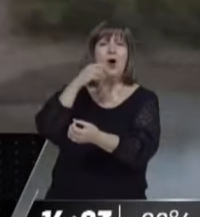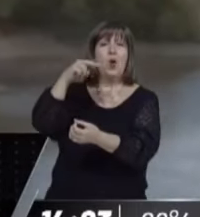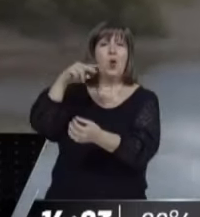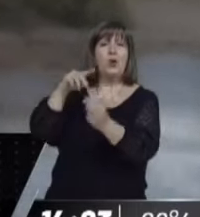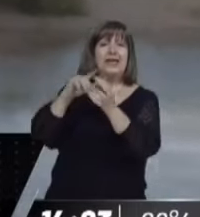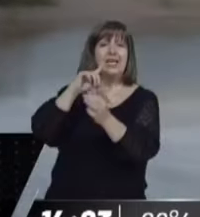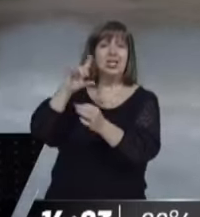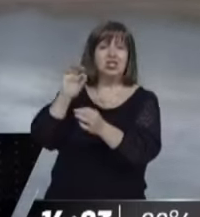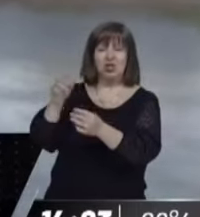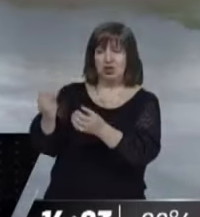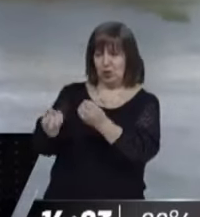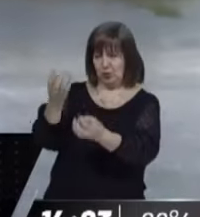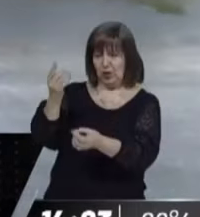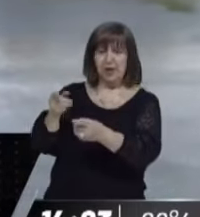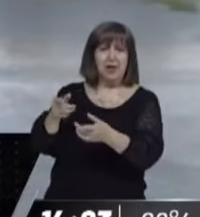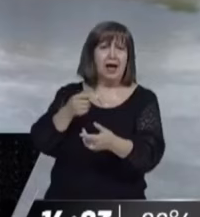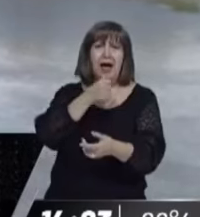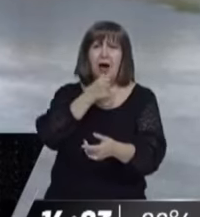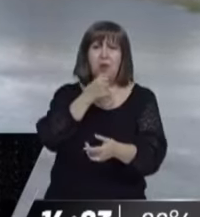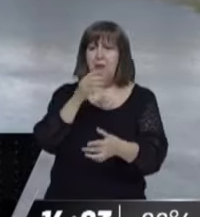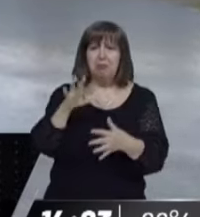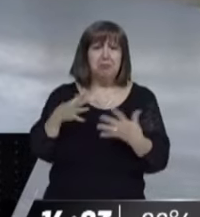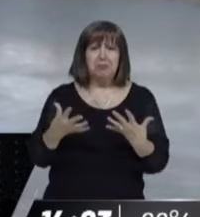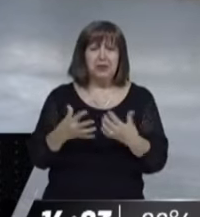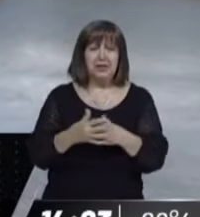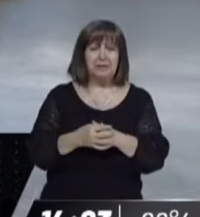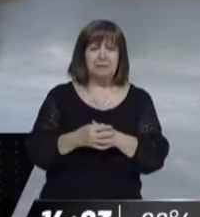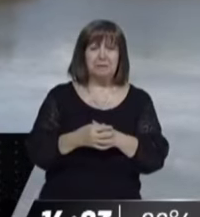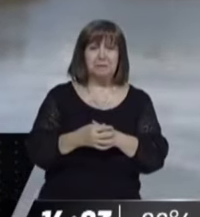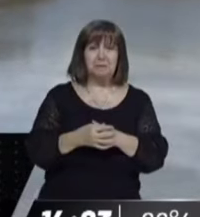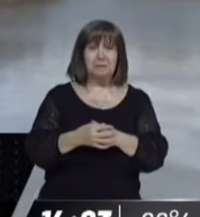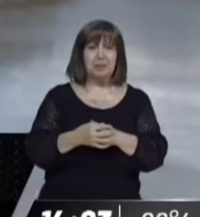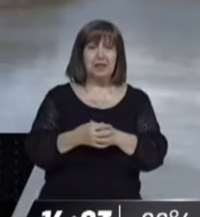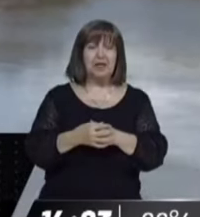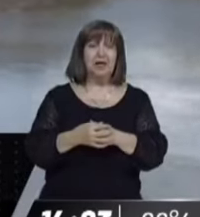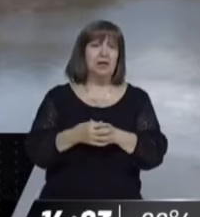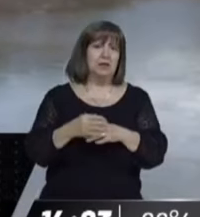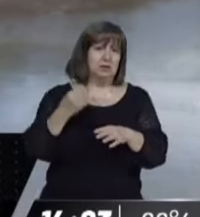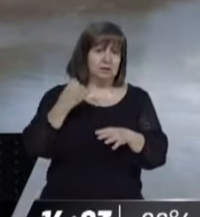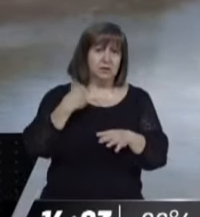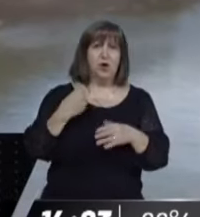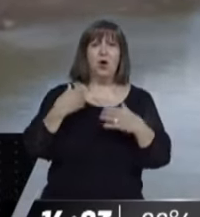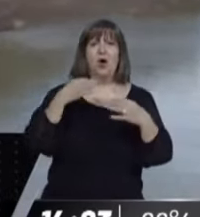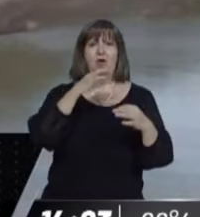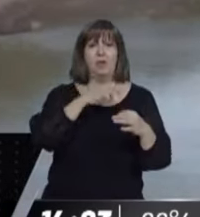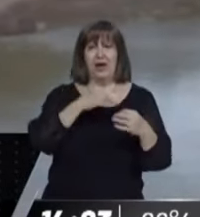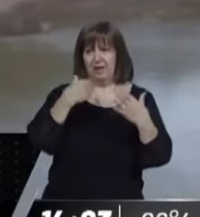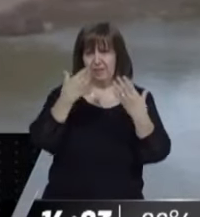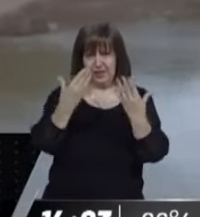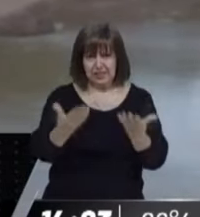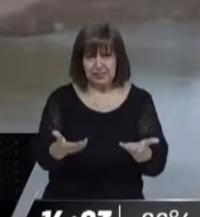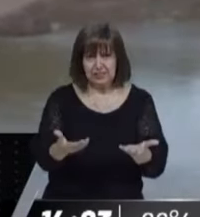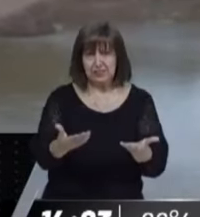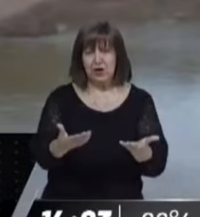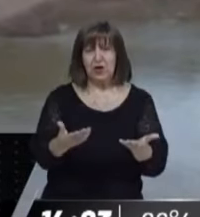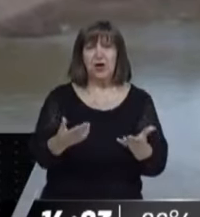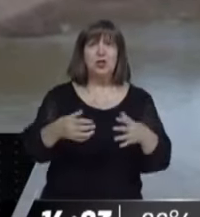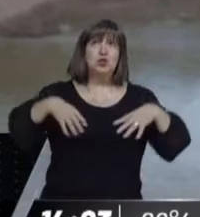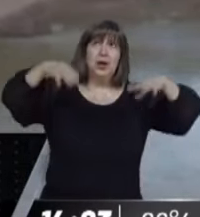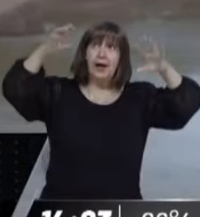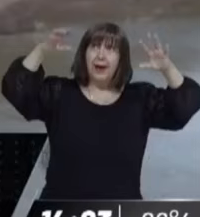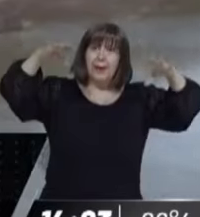exactamente que les sirve esta agua, por ejemplo? No, claro, le va a hacer un beneficio. En vez del agua, la